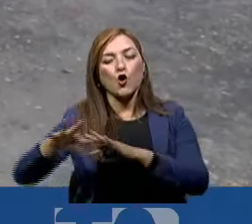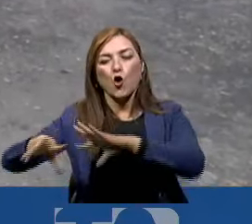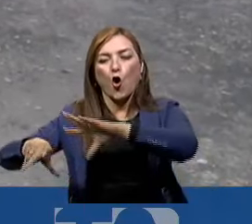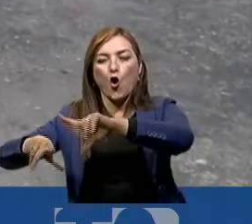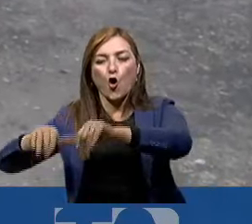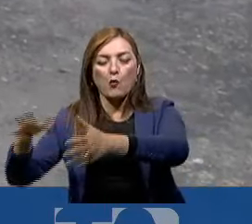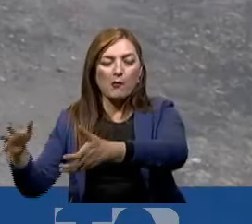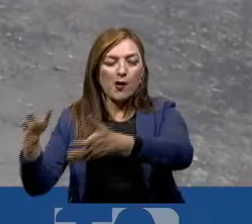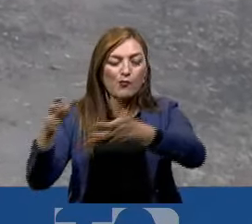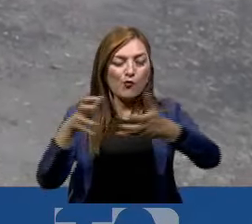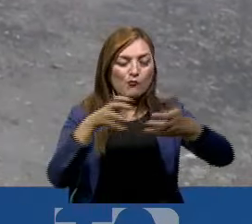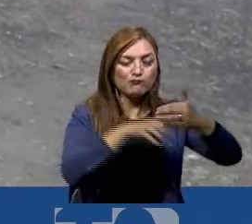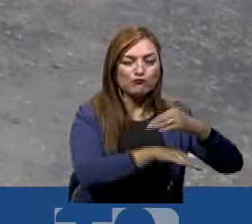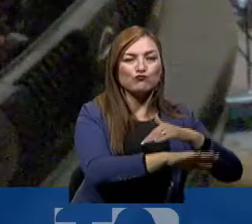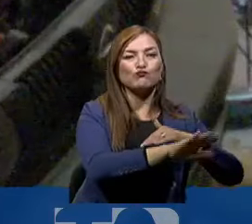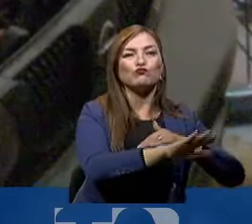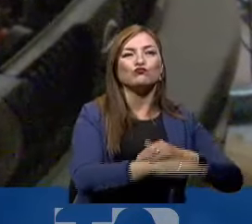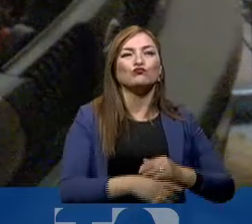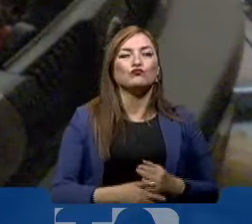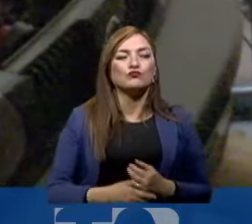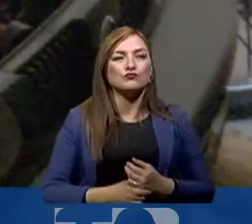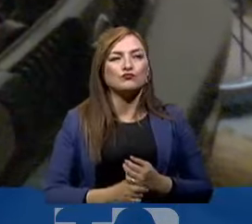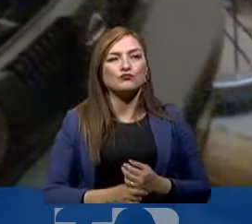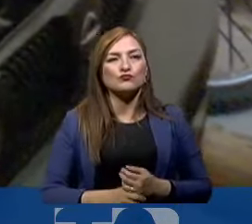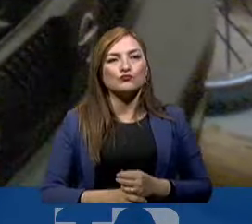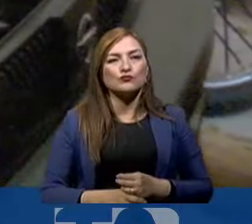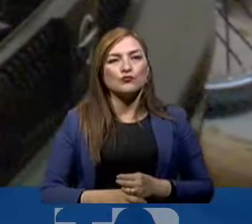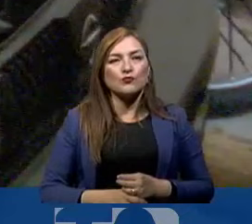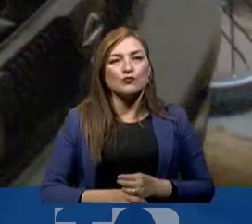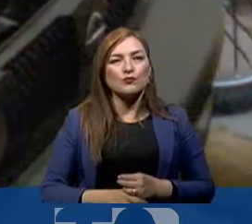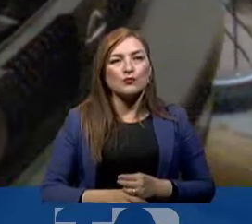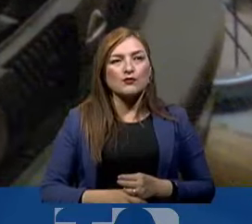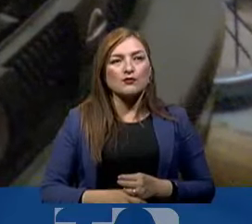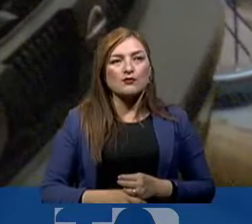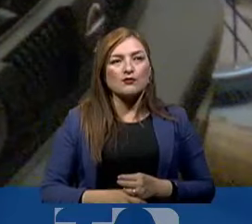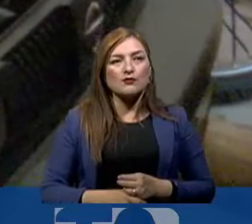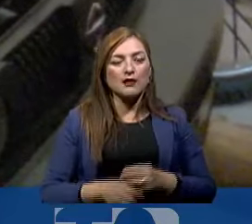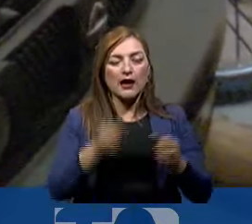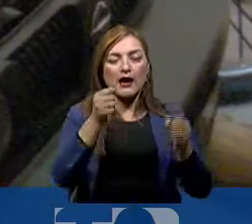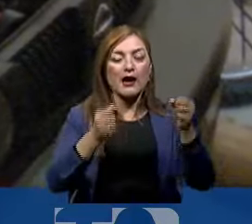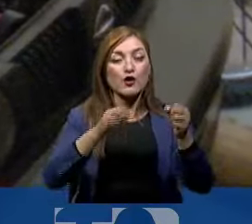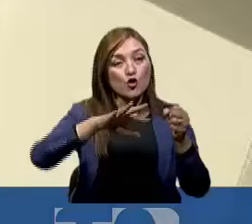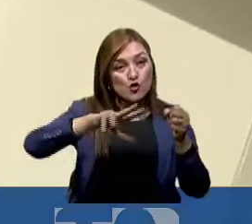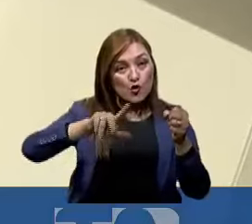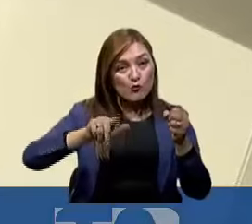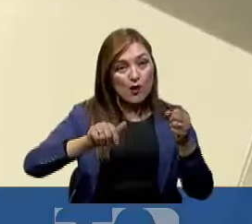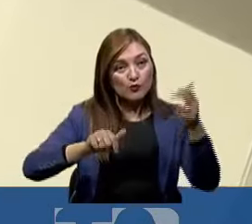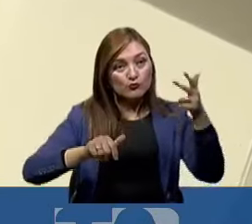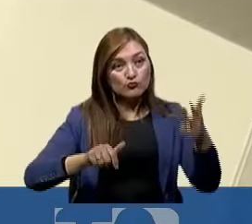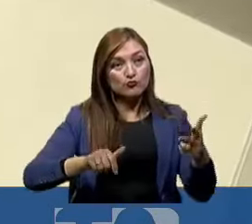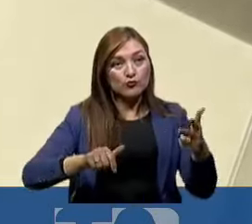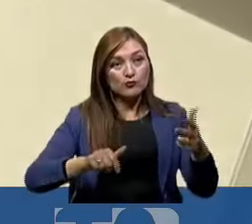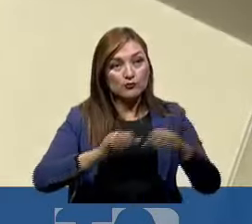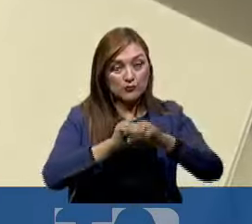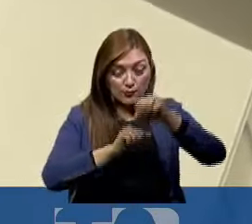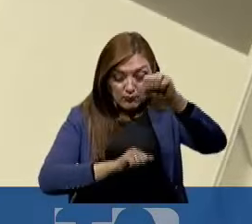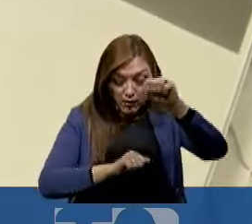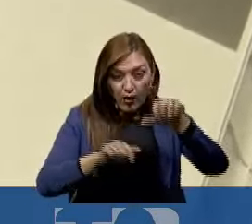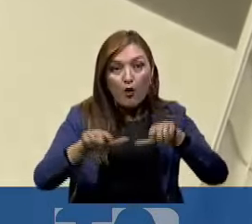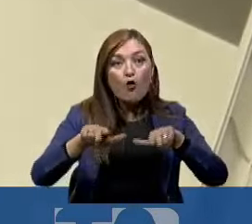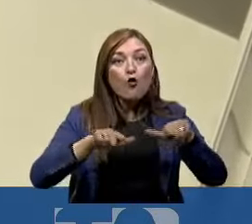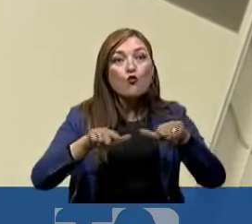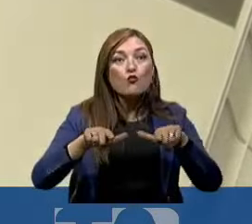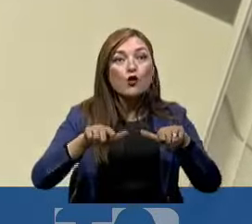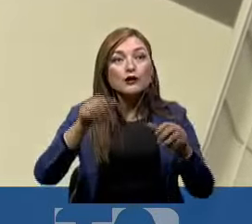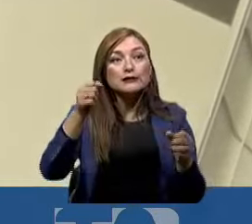lo que sus integrantes robaban. Por eso, además de vehículos reportados como robados, la policía encontró en el lugar